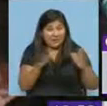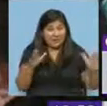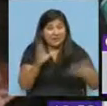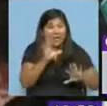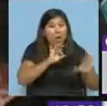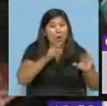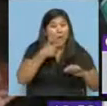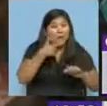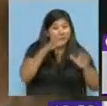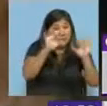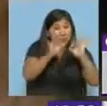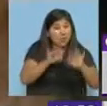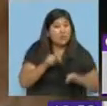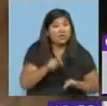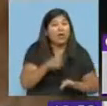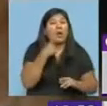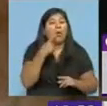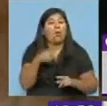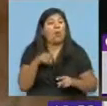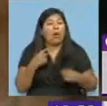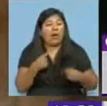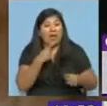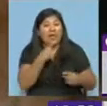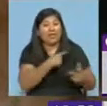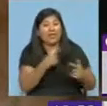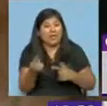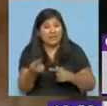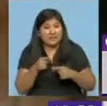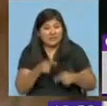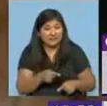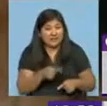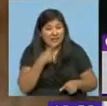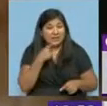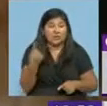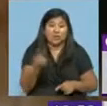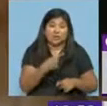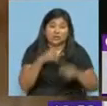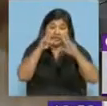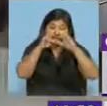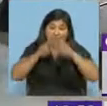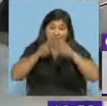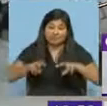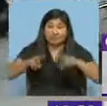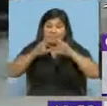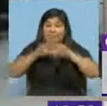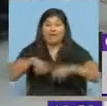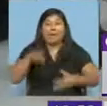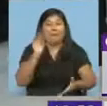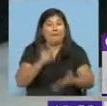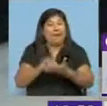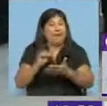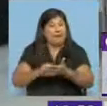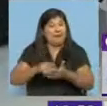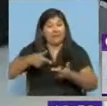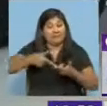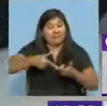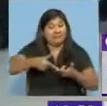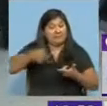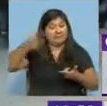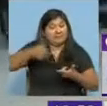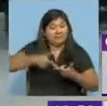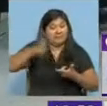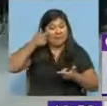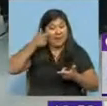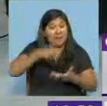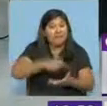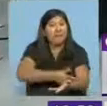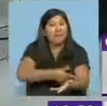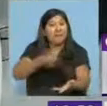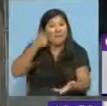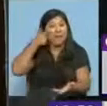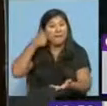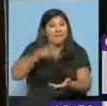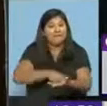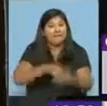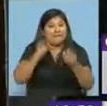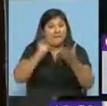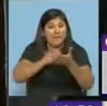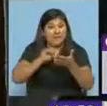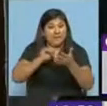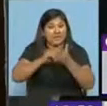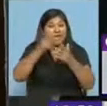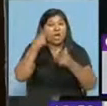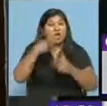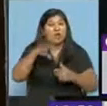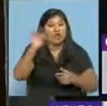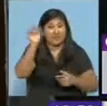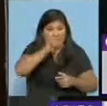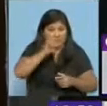Salud nos dice que tenemos que testear más, ¿sí?, que hacer más diagnóstico, llegar a un 90%